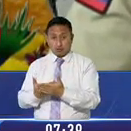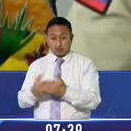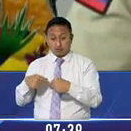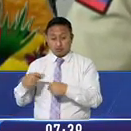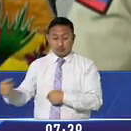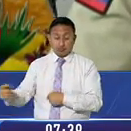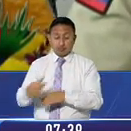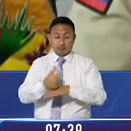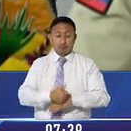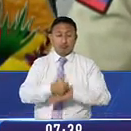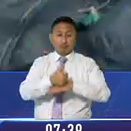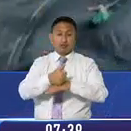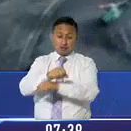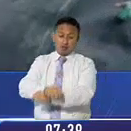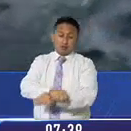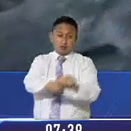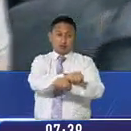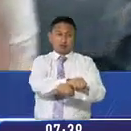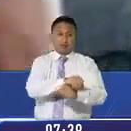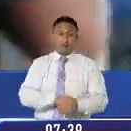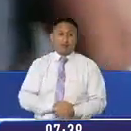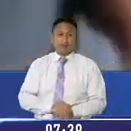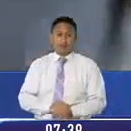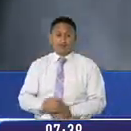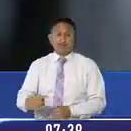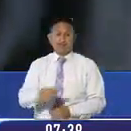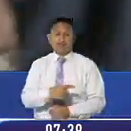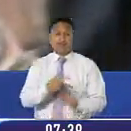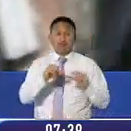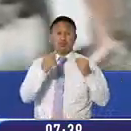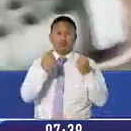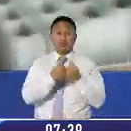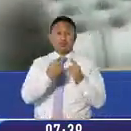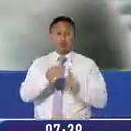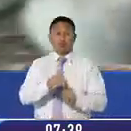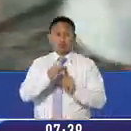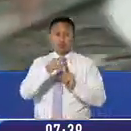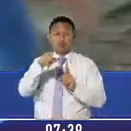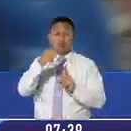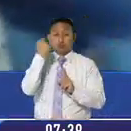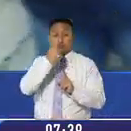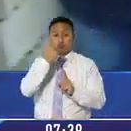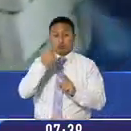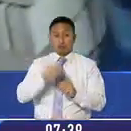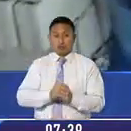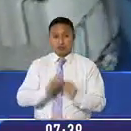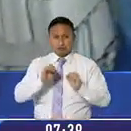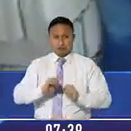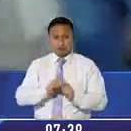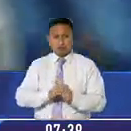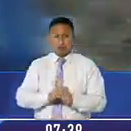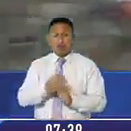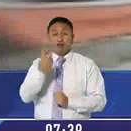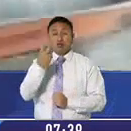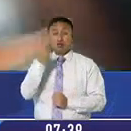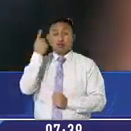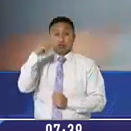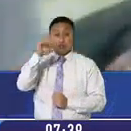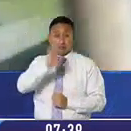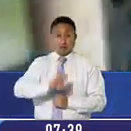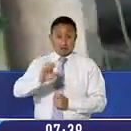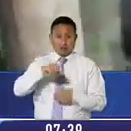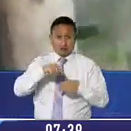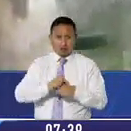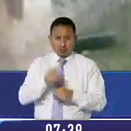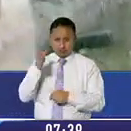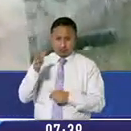la autoridad. Es el trabajo exhaustivo del Grupo Especial Móvil Antinarcóticos, que en los primeros 12 días del año ha logrado incautar